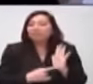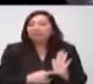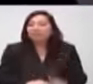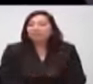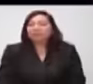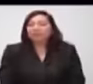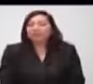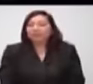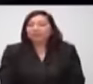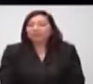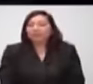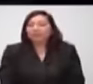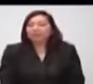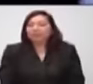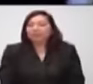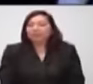que ha realizado